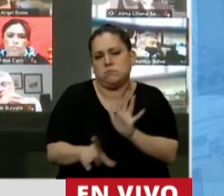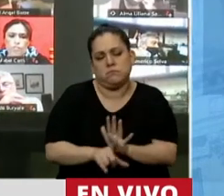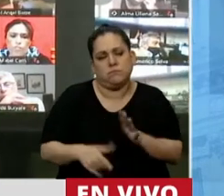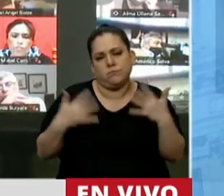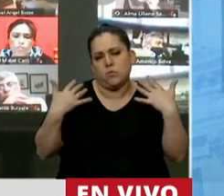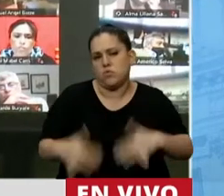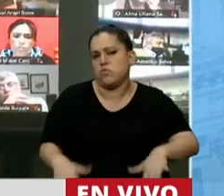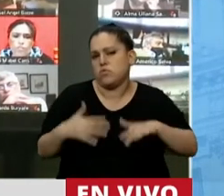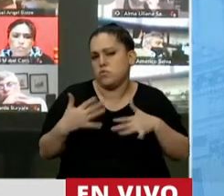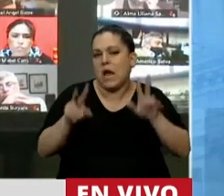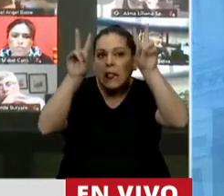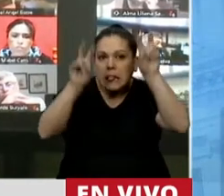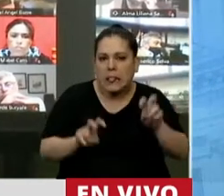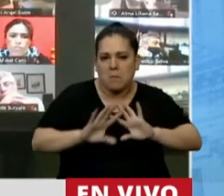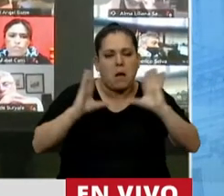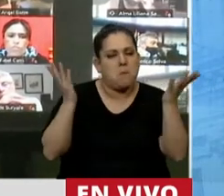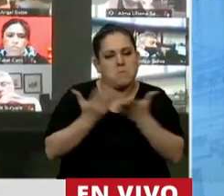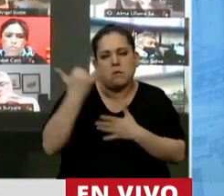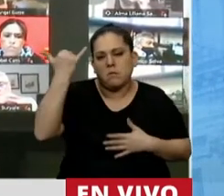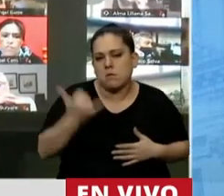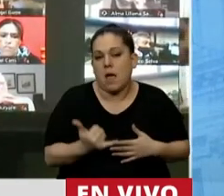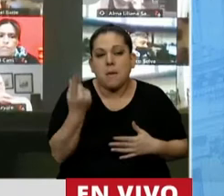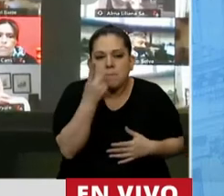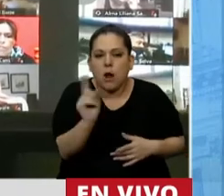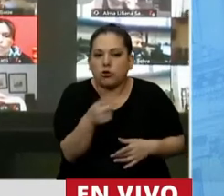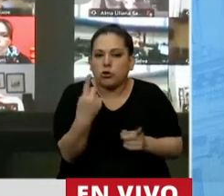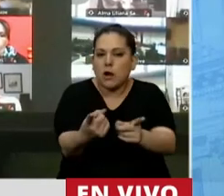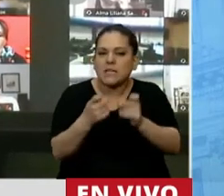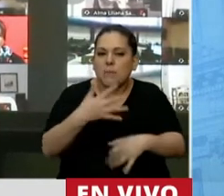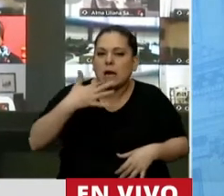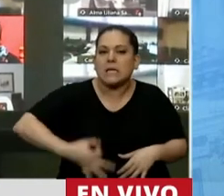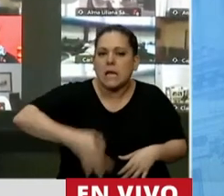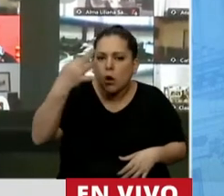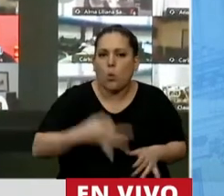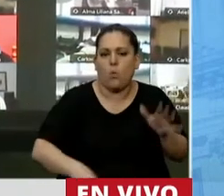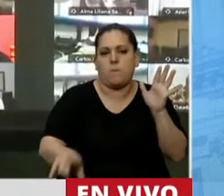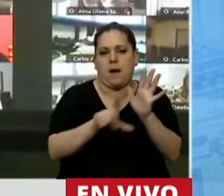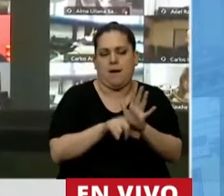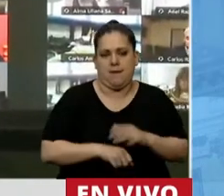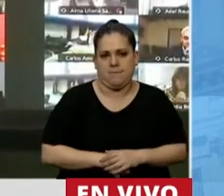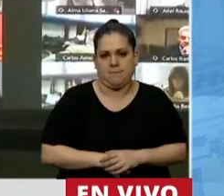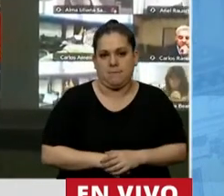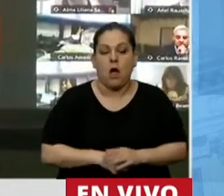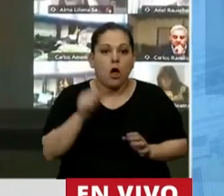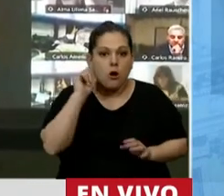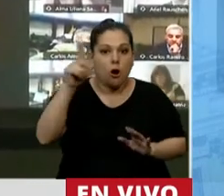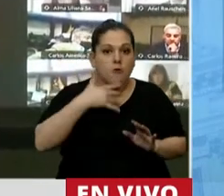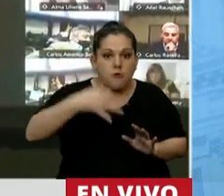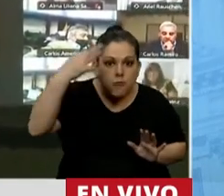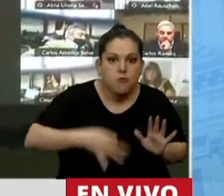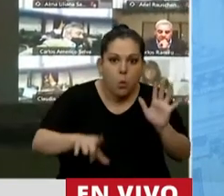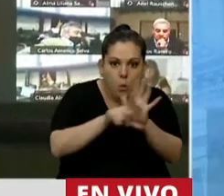este país en materia ambiental. Lo que necesitamos es que se cumplan. Y para que se cumplan, este no es el